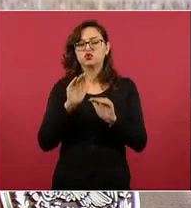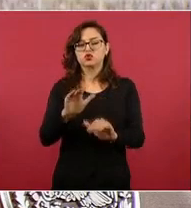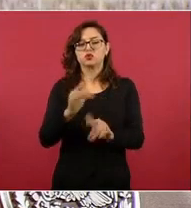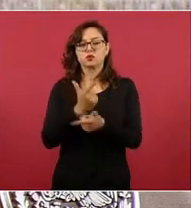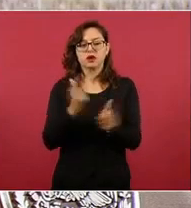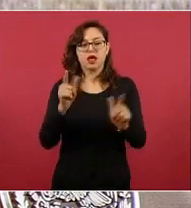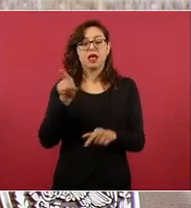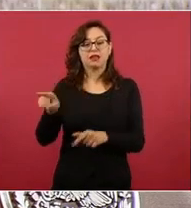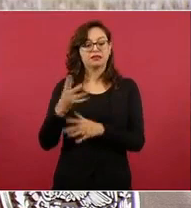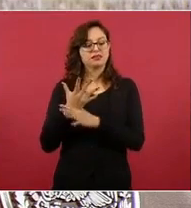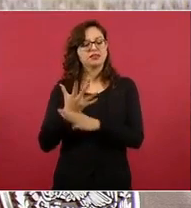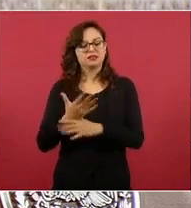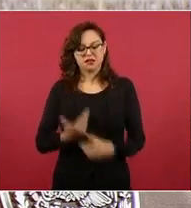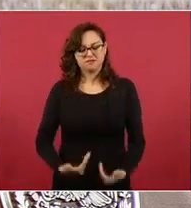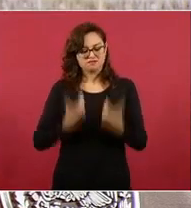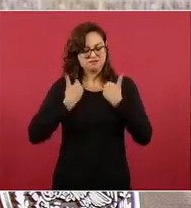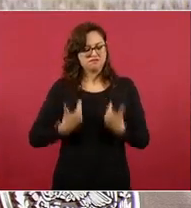soy Colombia,